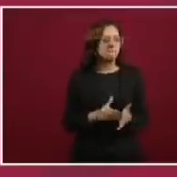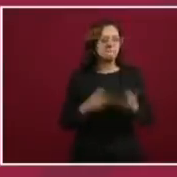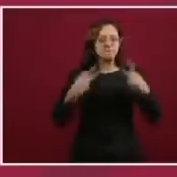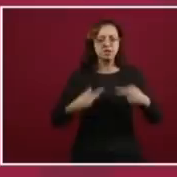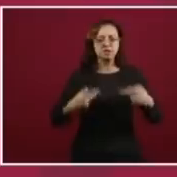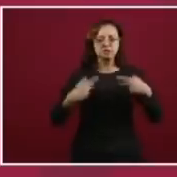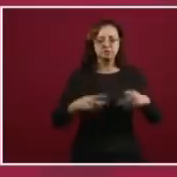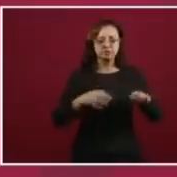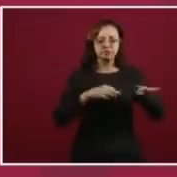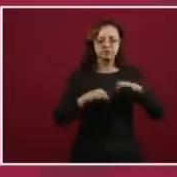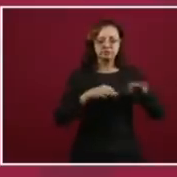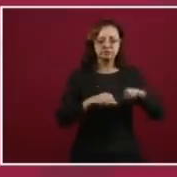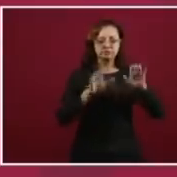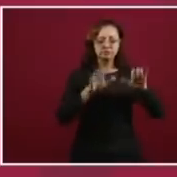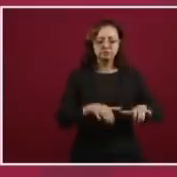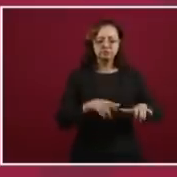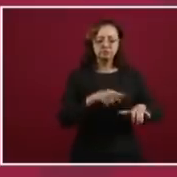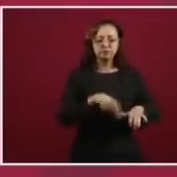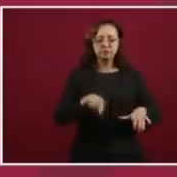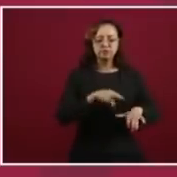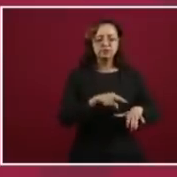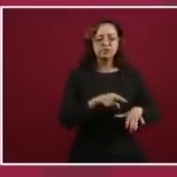para censar